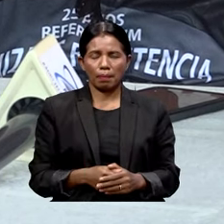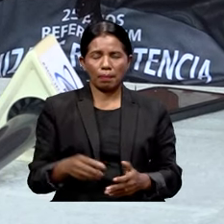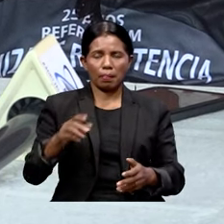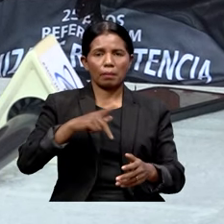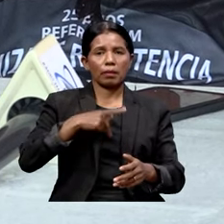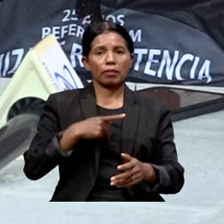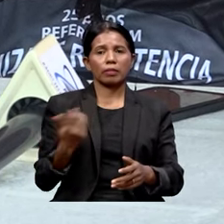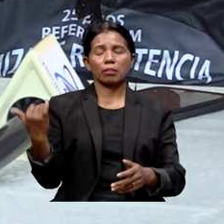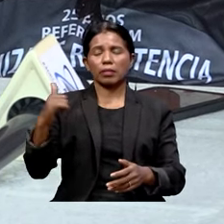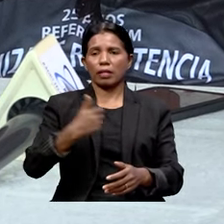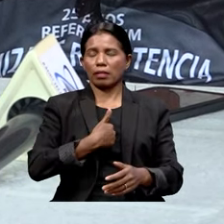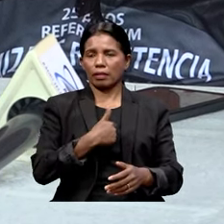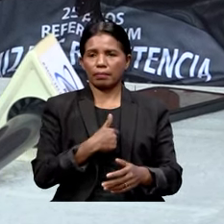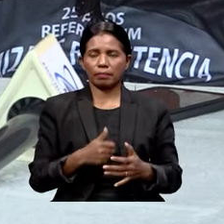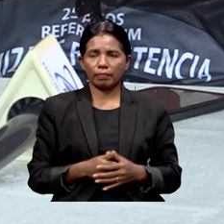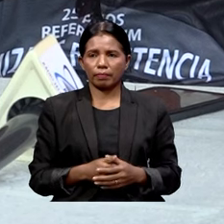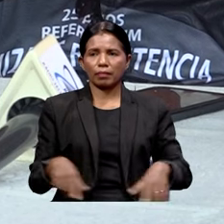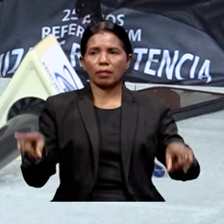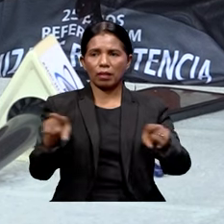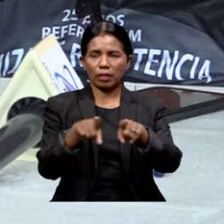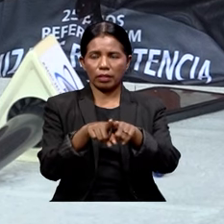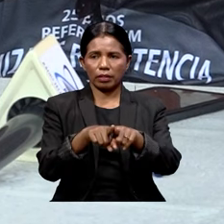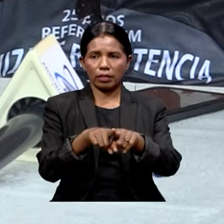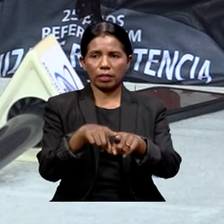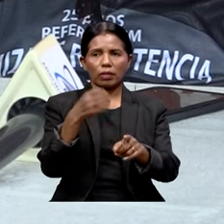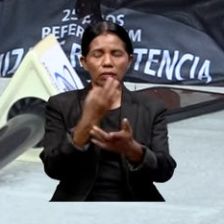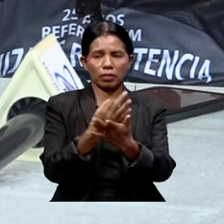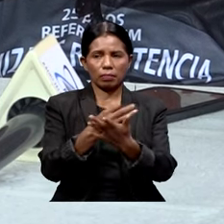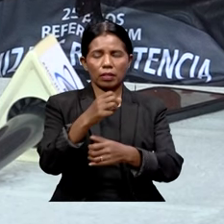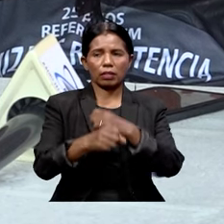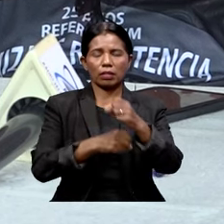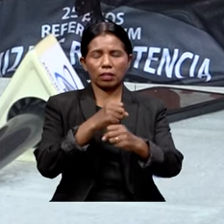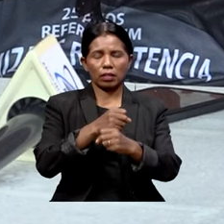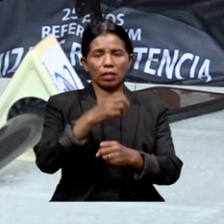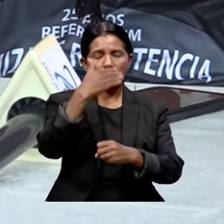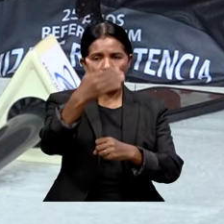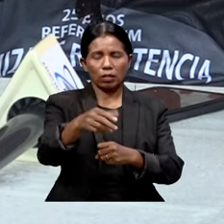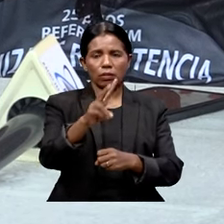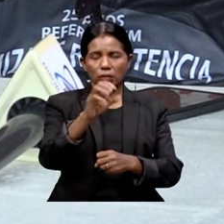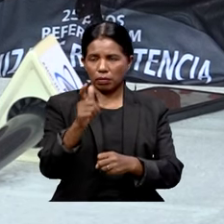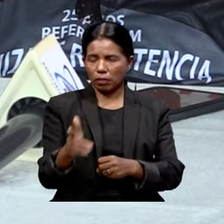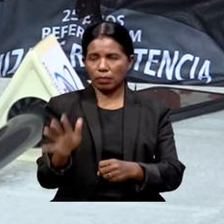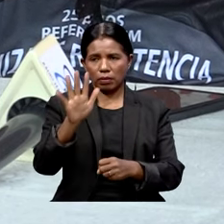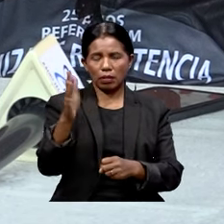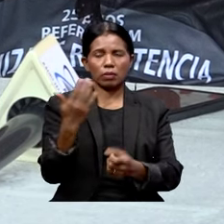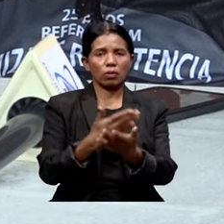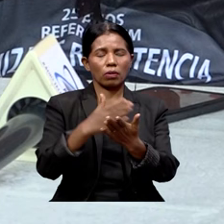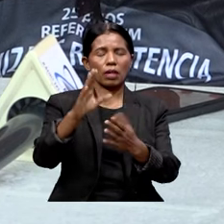privilegio basilania. En ese orçamento que tiene hoy, 2025, que la toda careta